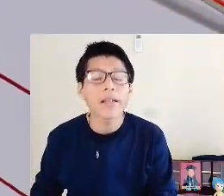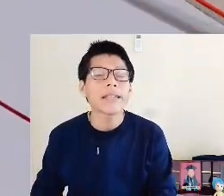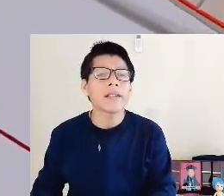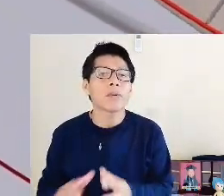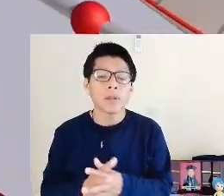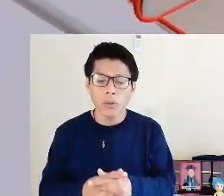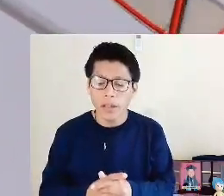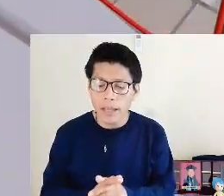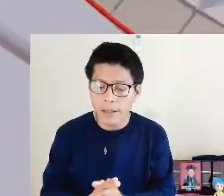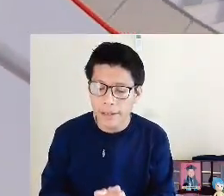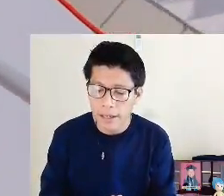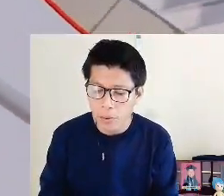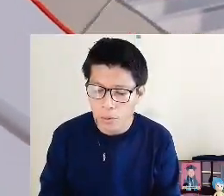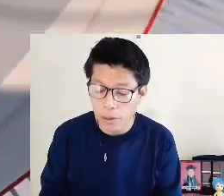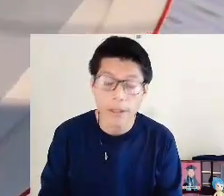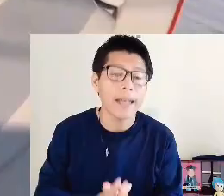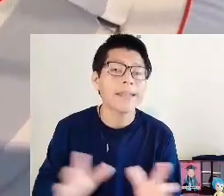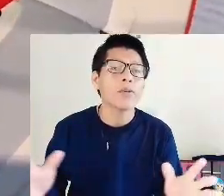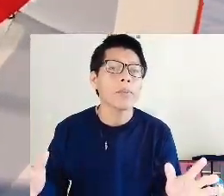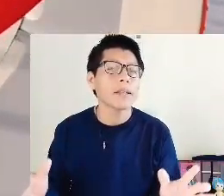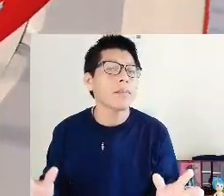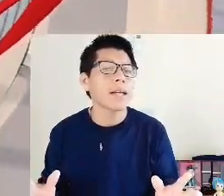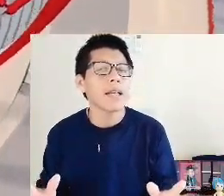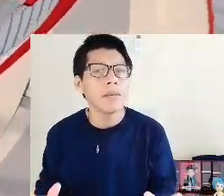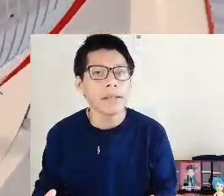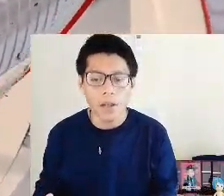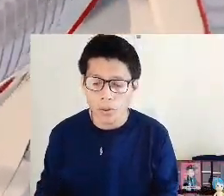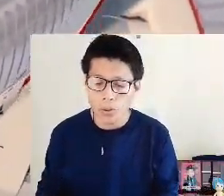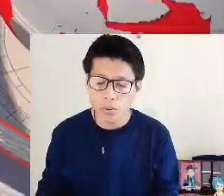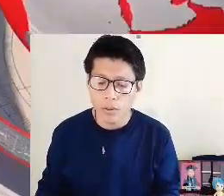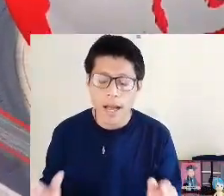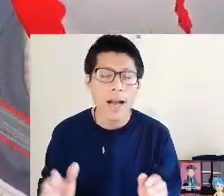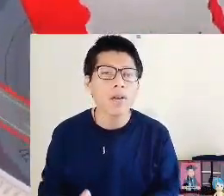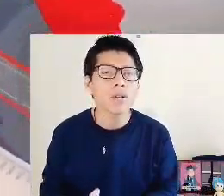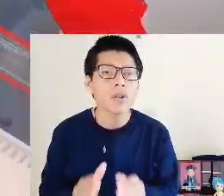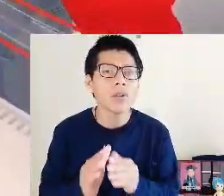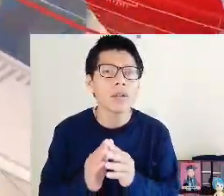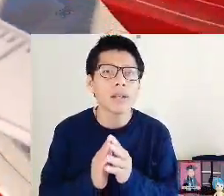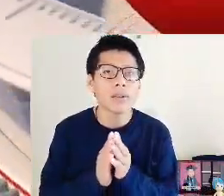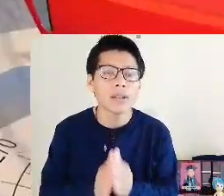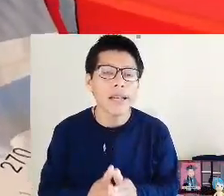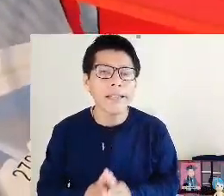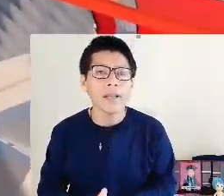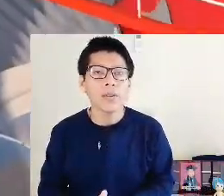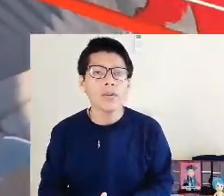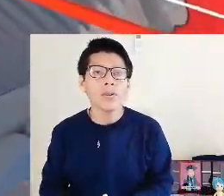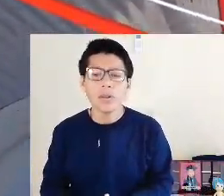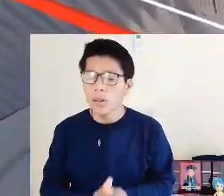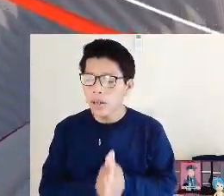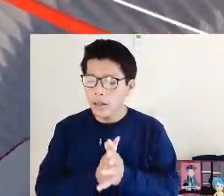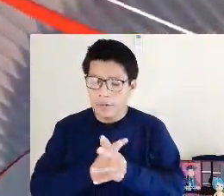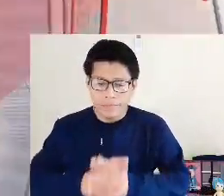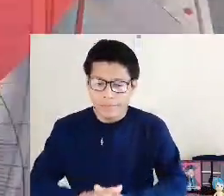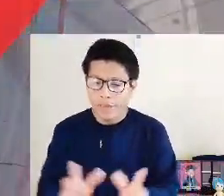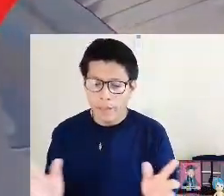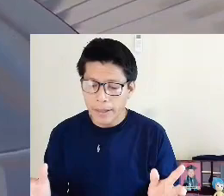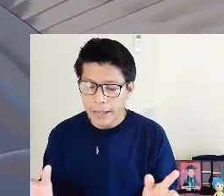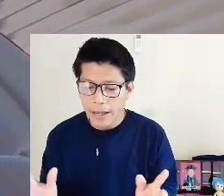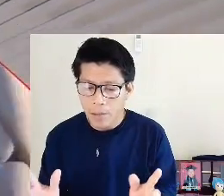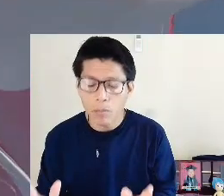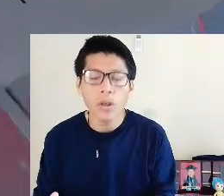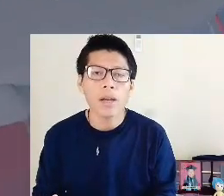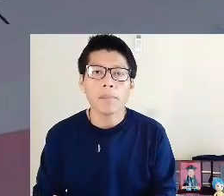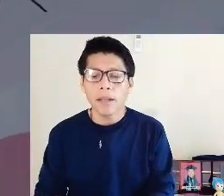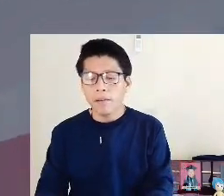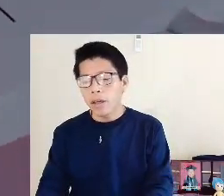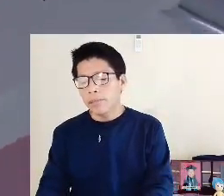2023 y hay información que darles a conocer es la última semana del mes de agosto agosto se nos está yendo de